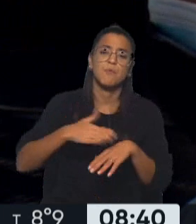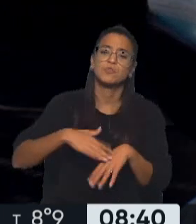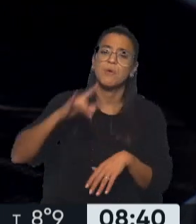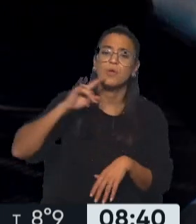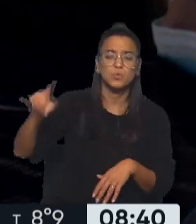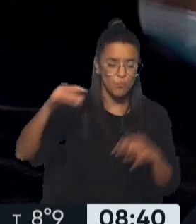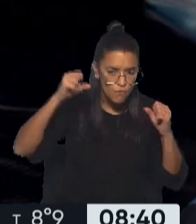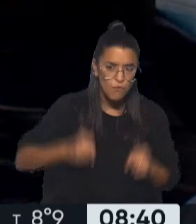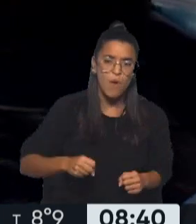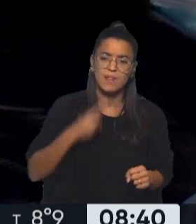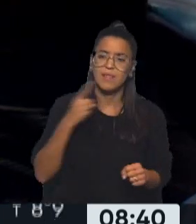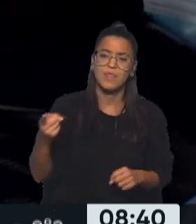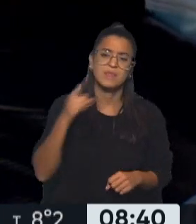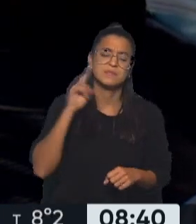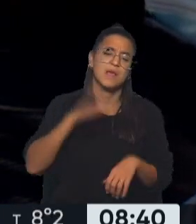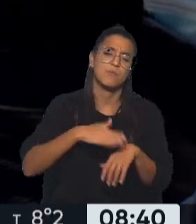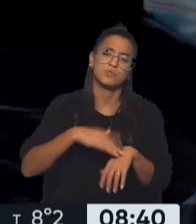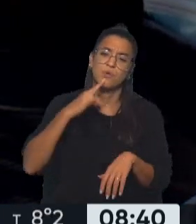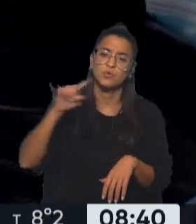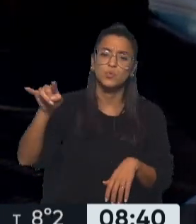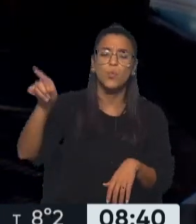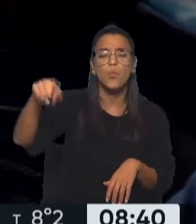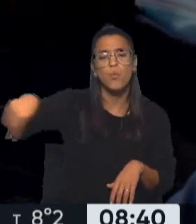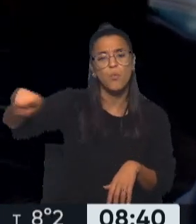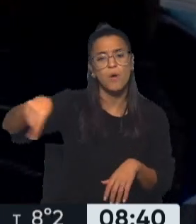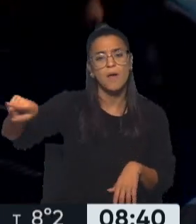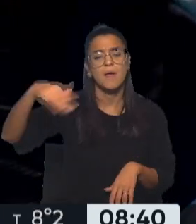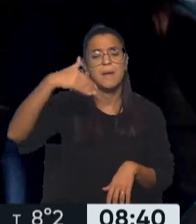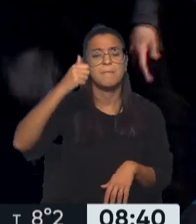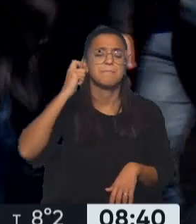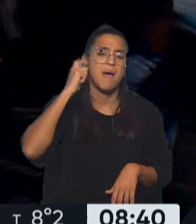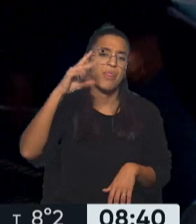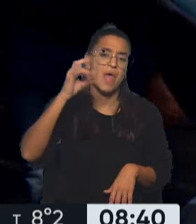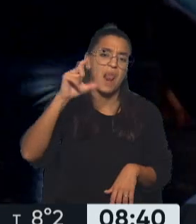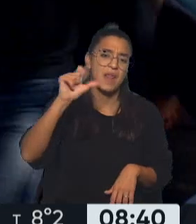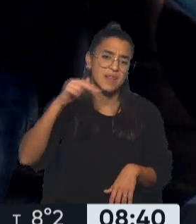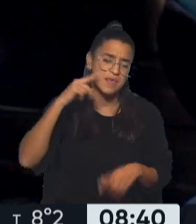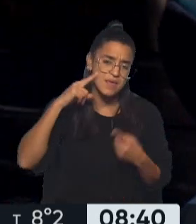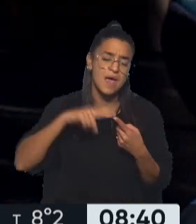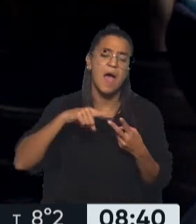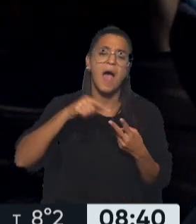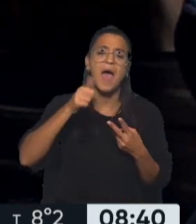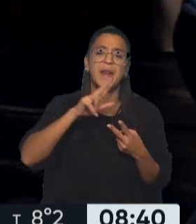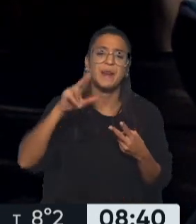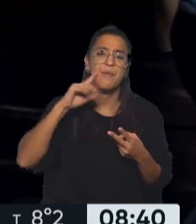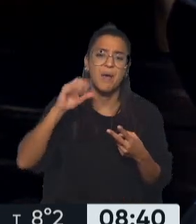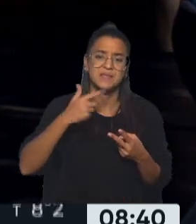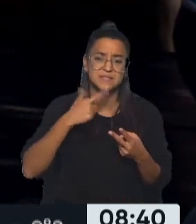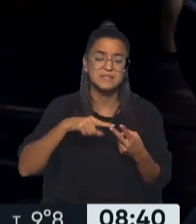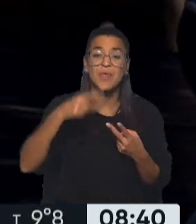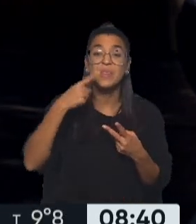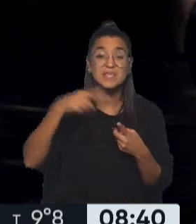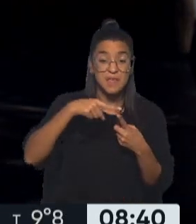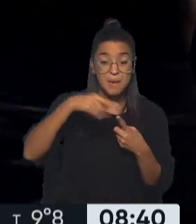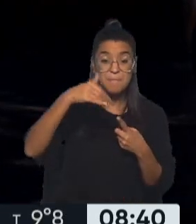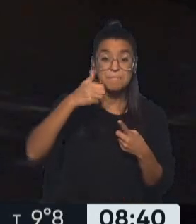manera contundente, sin lugar a dudas, a Magdalani y a Rivas. Textualmente dice que Magdalani